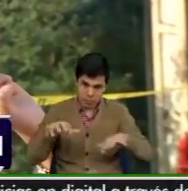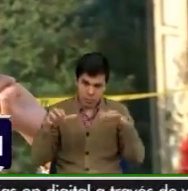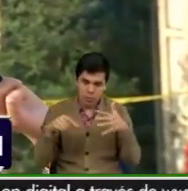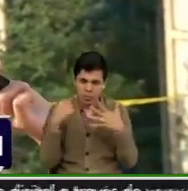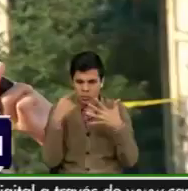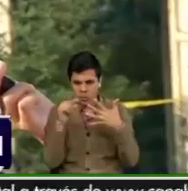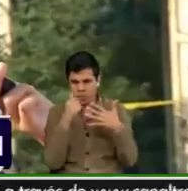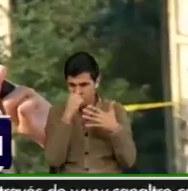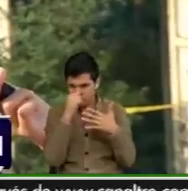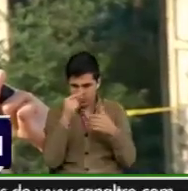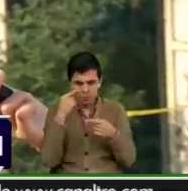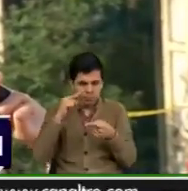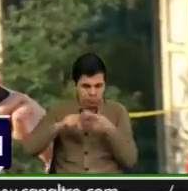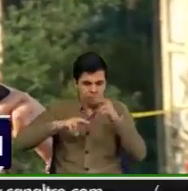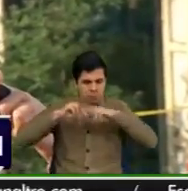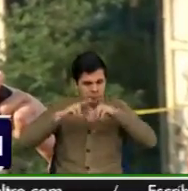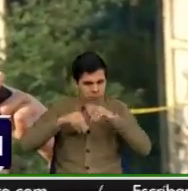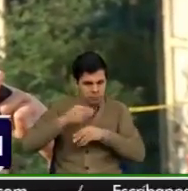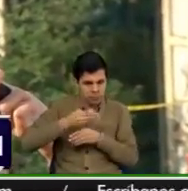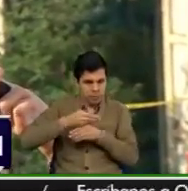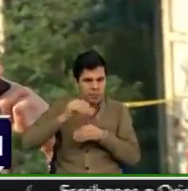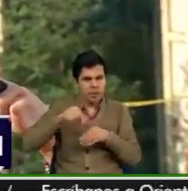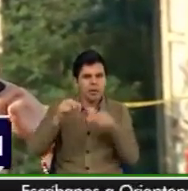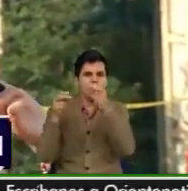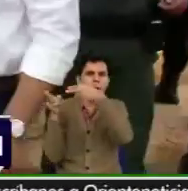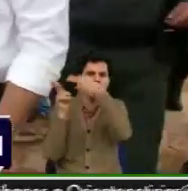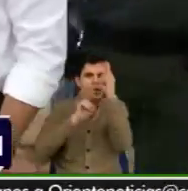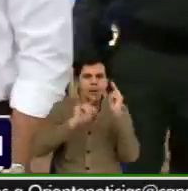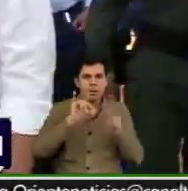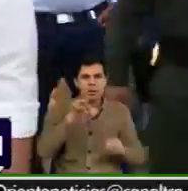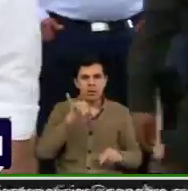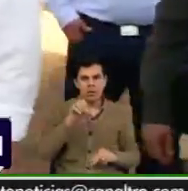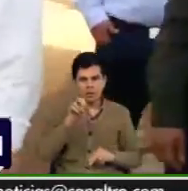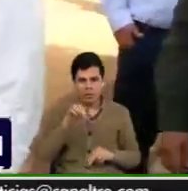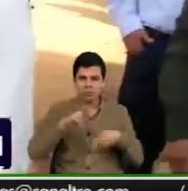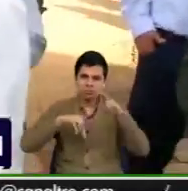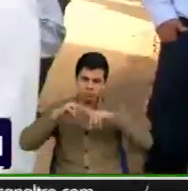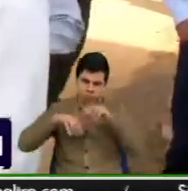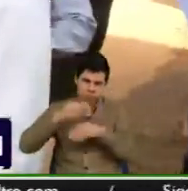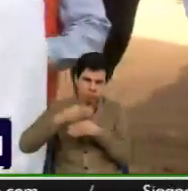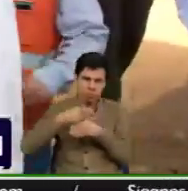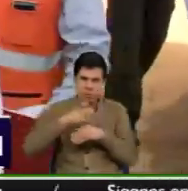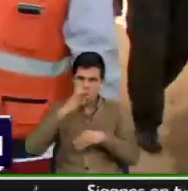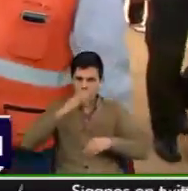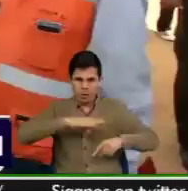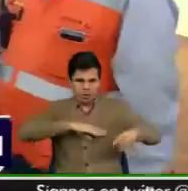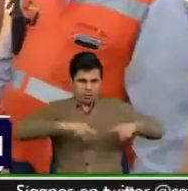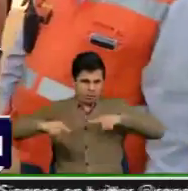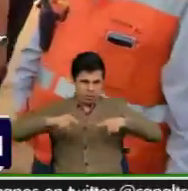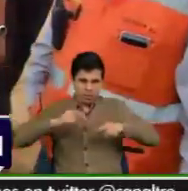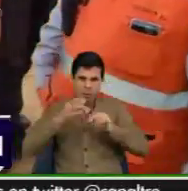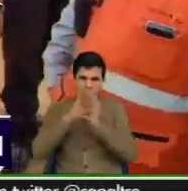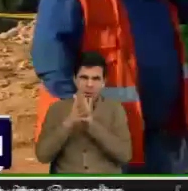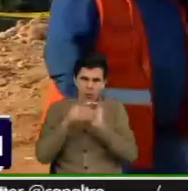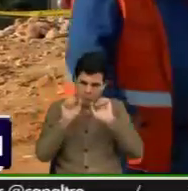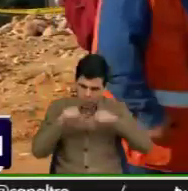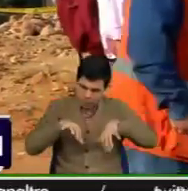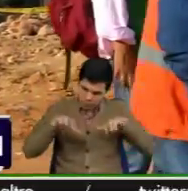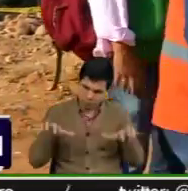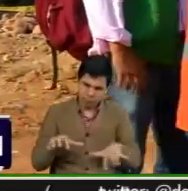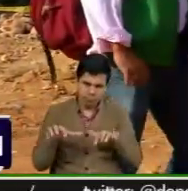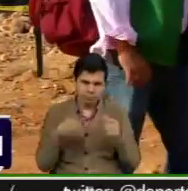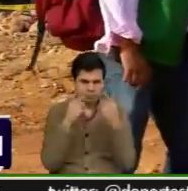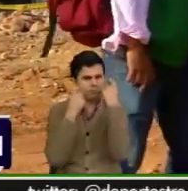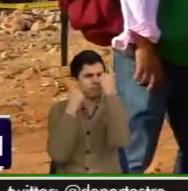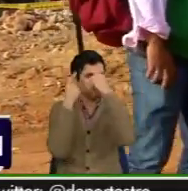sobre todo para entregar el viaducto de la Unión. El mandatario se comprometió a realizar recorridos durante las horas pico para analizar